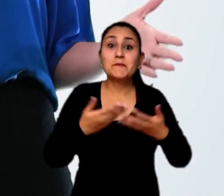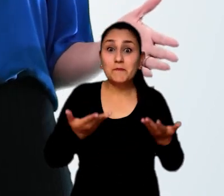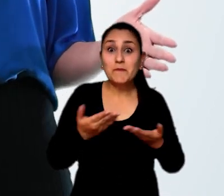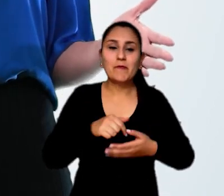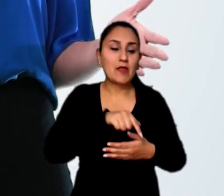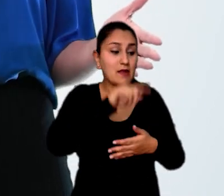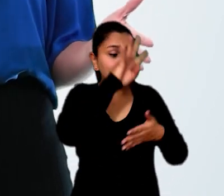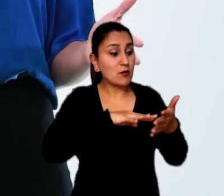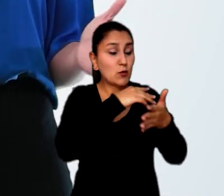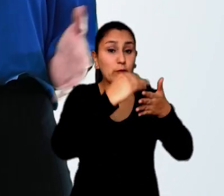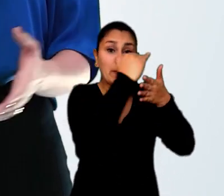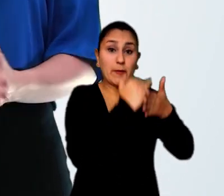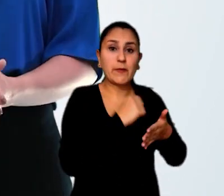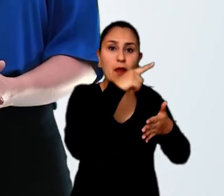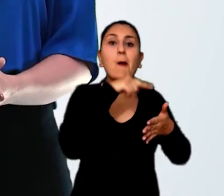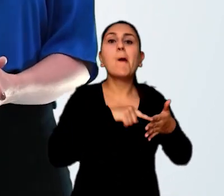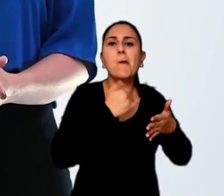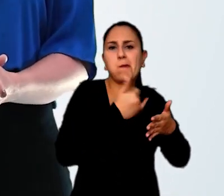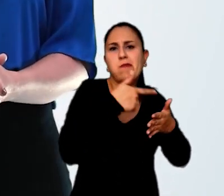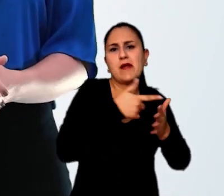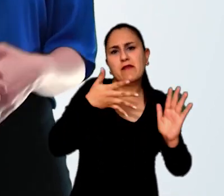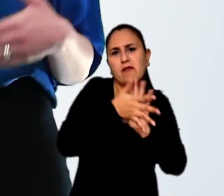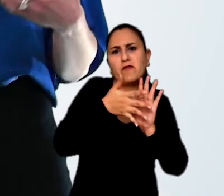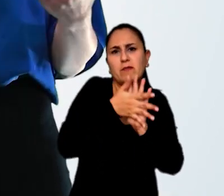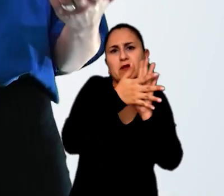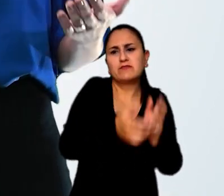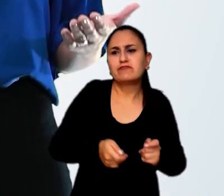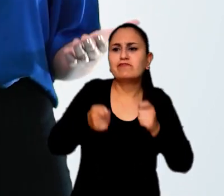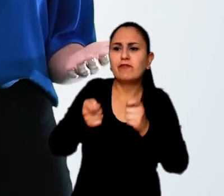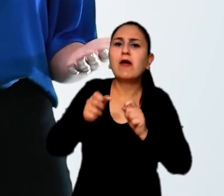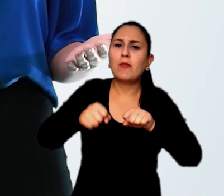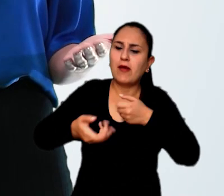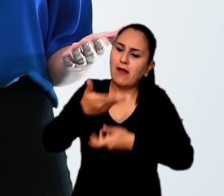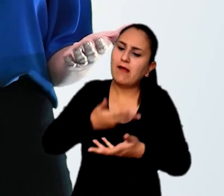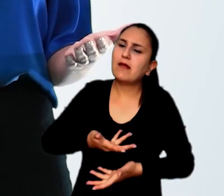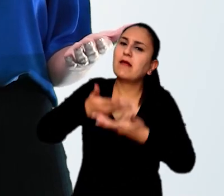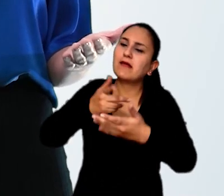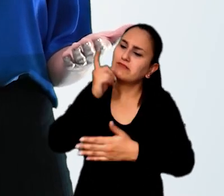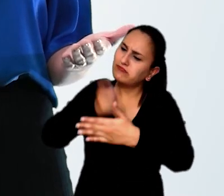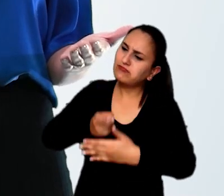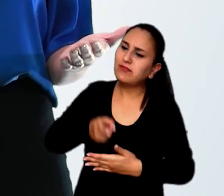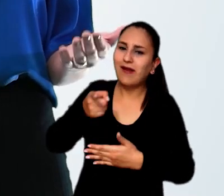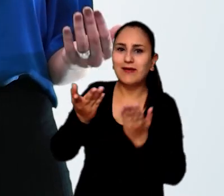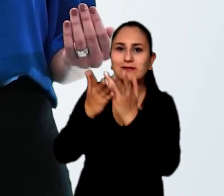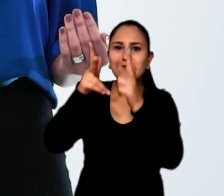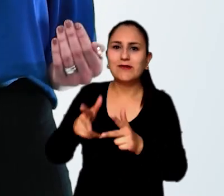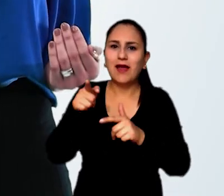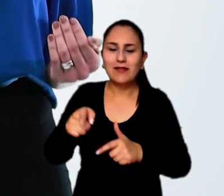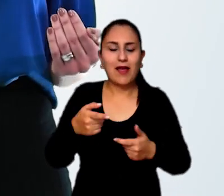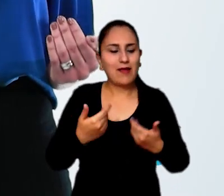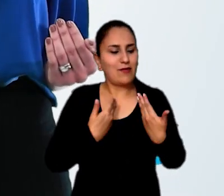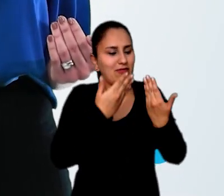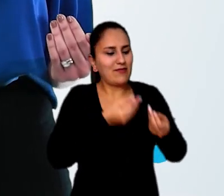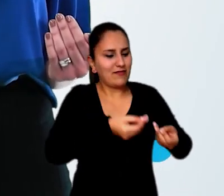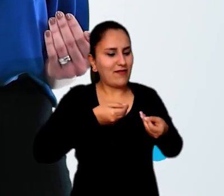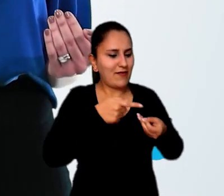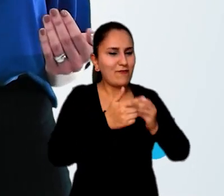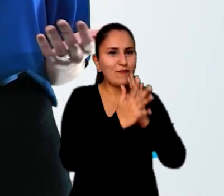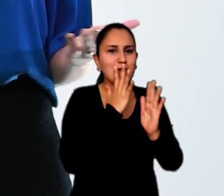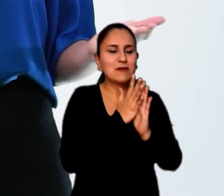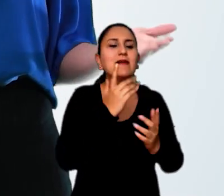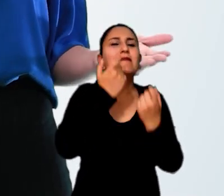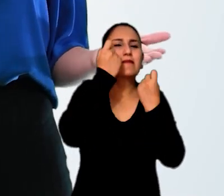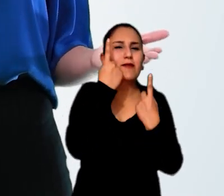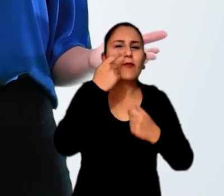una rúbrica ofrece información que puede alimentar al estudiante en la medida en que provee información para